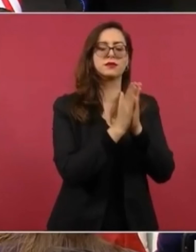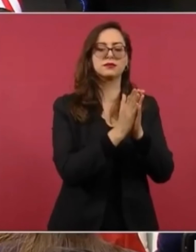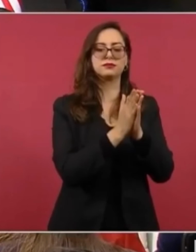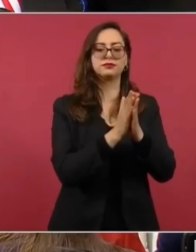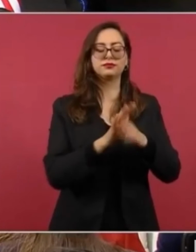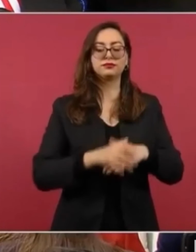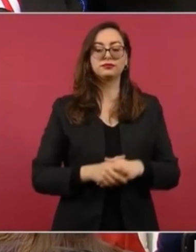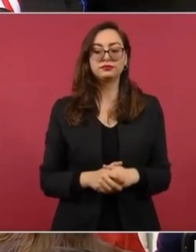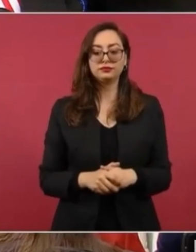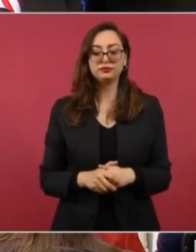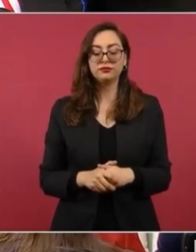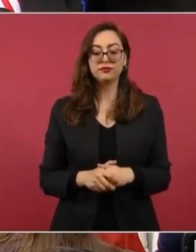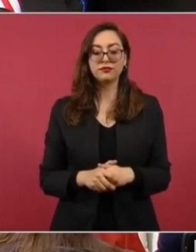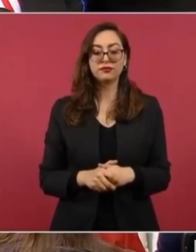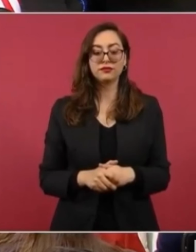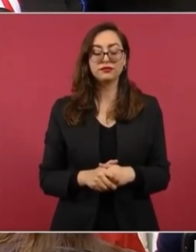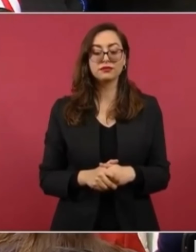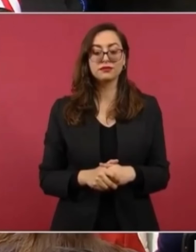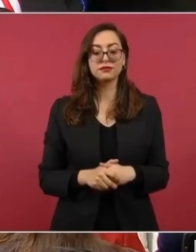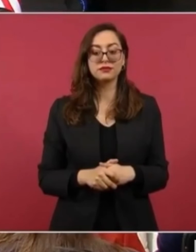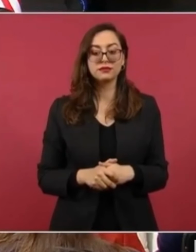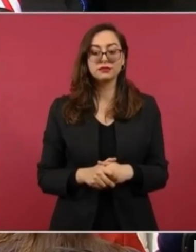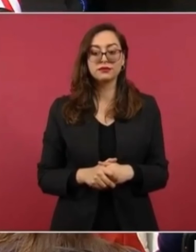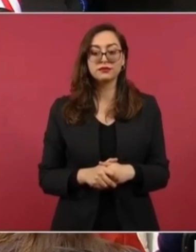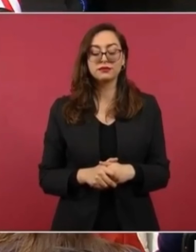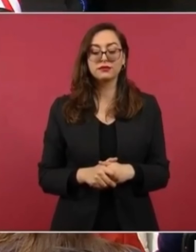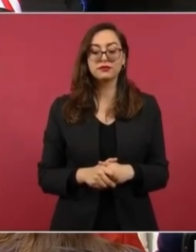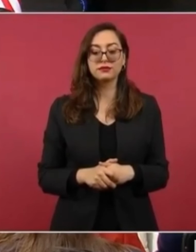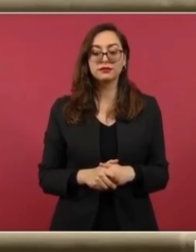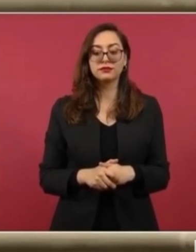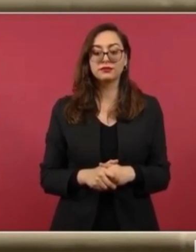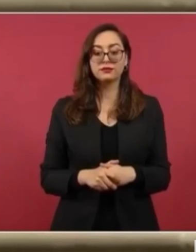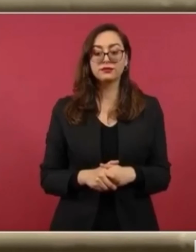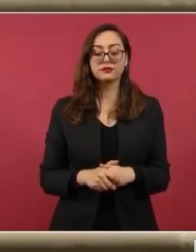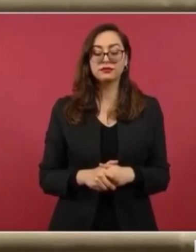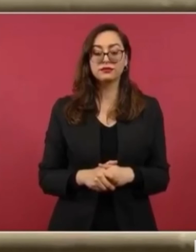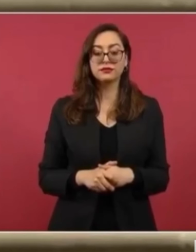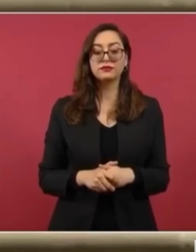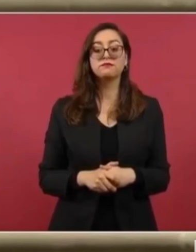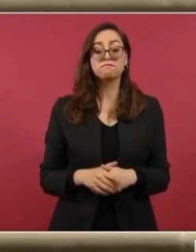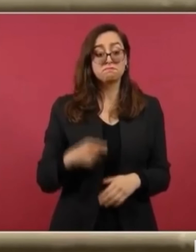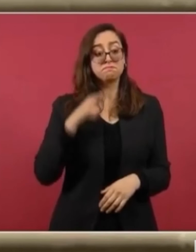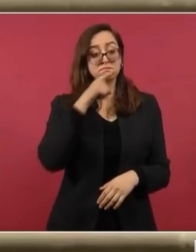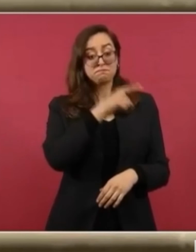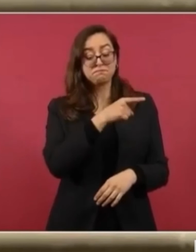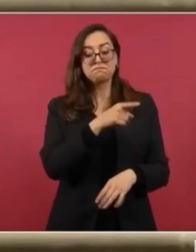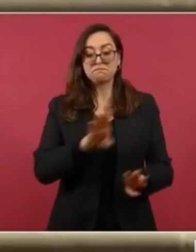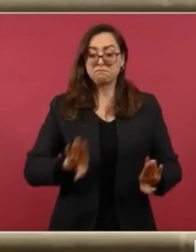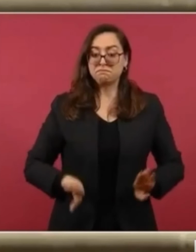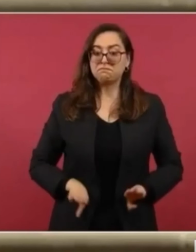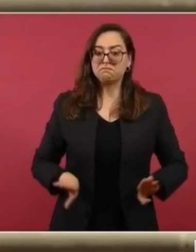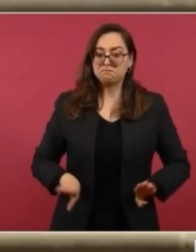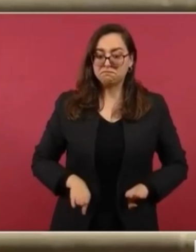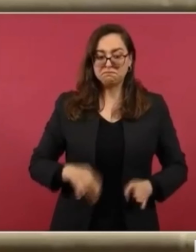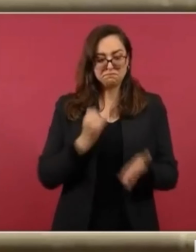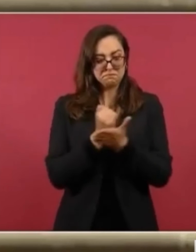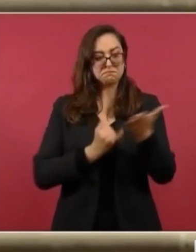He reafirmado que el presidente Biden es un hombre con convicciones,